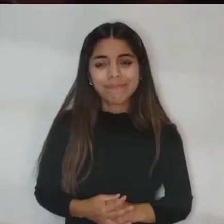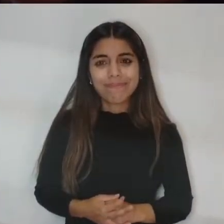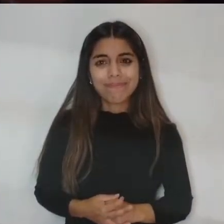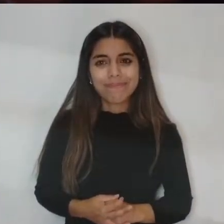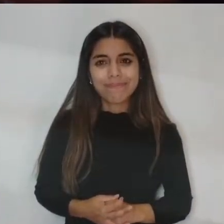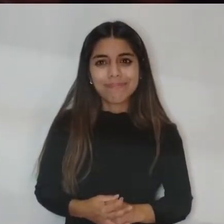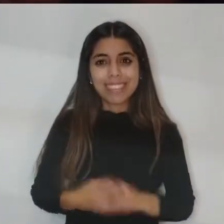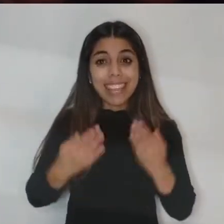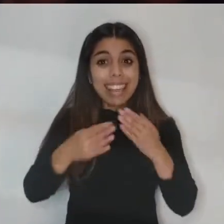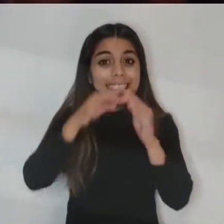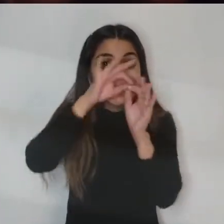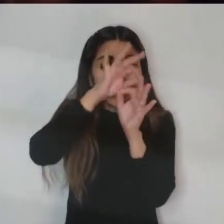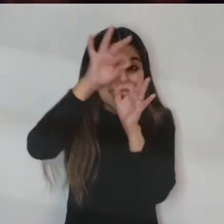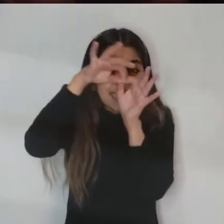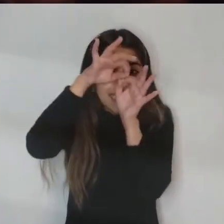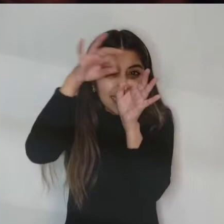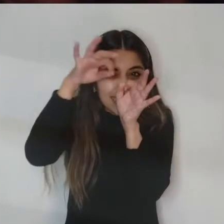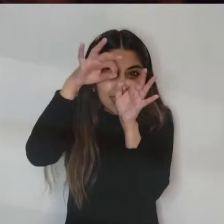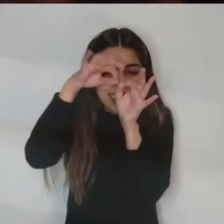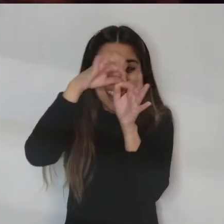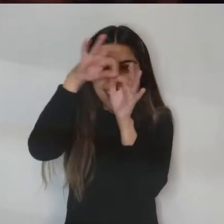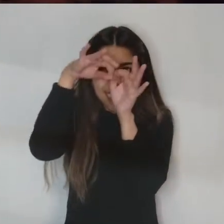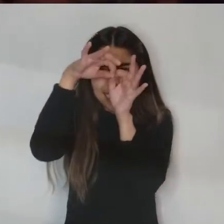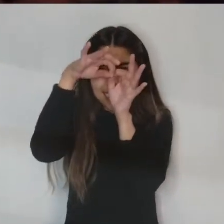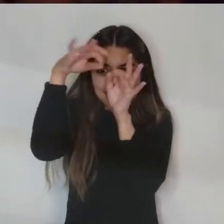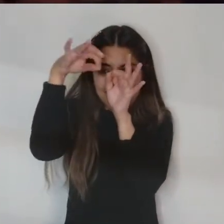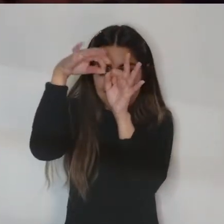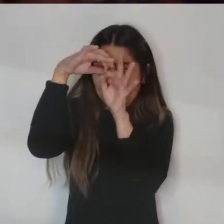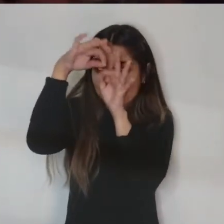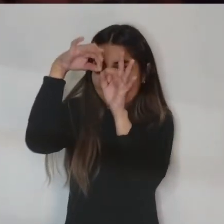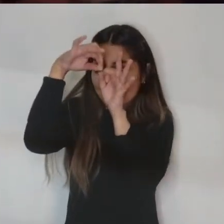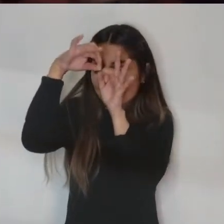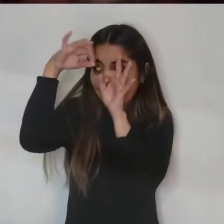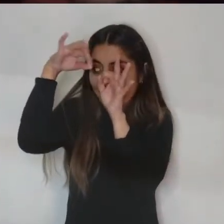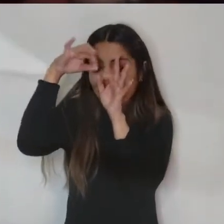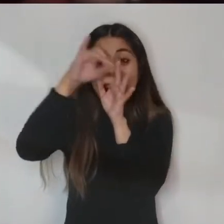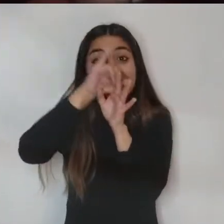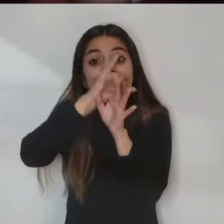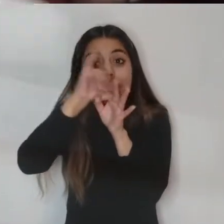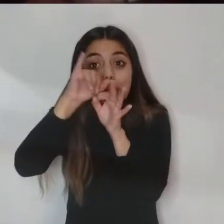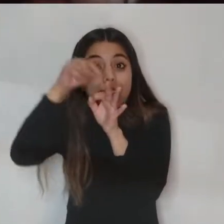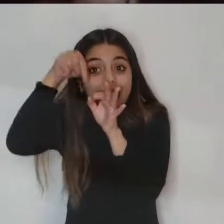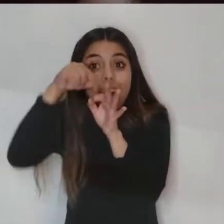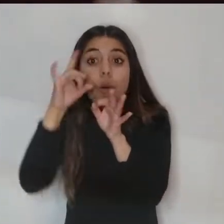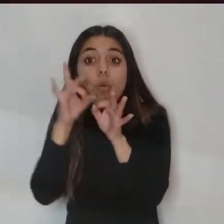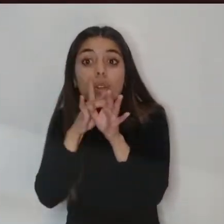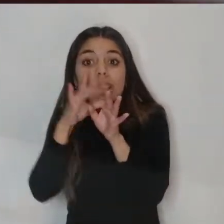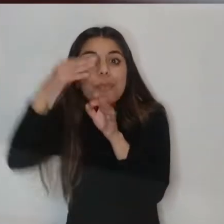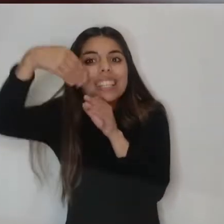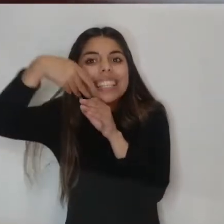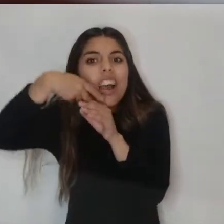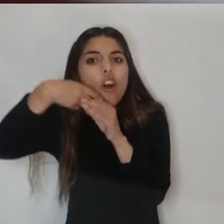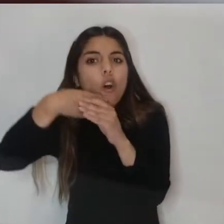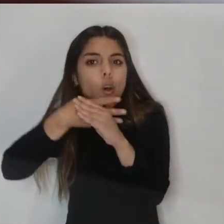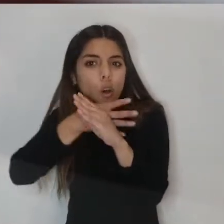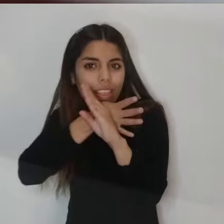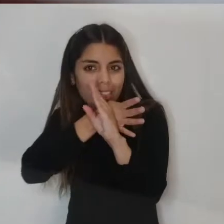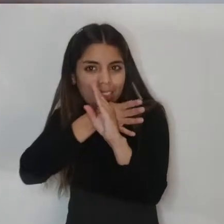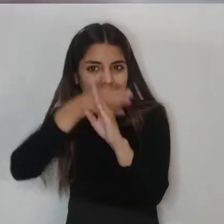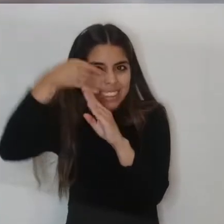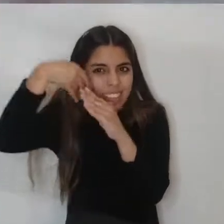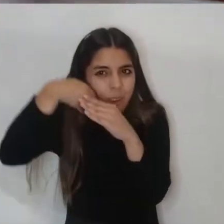Sí. Y le hace el nudito. Y esto sí, uno tiene que esconderlo con la aguja de coser